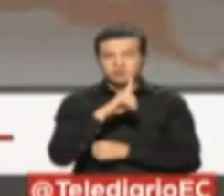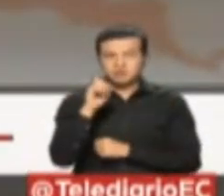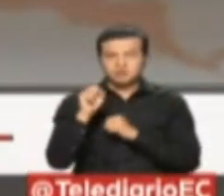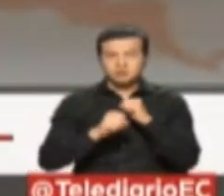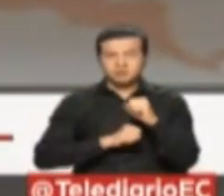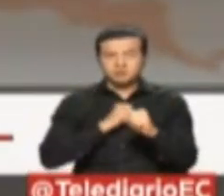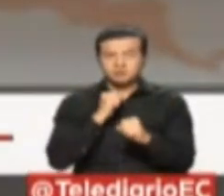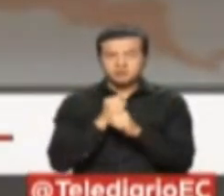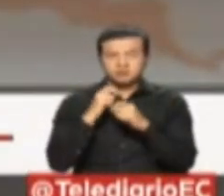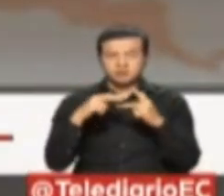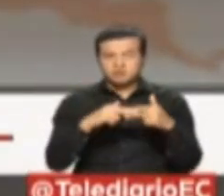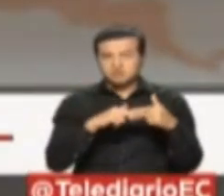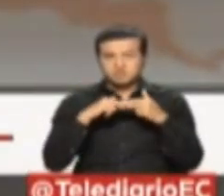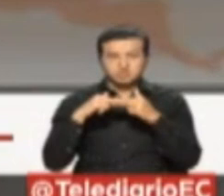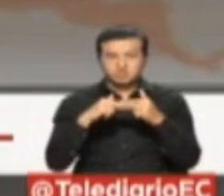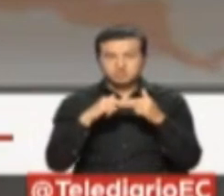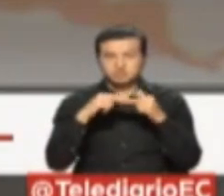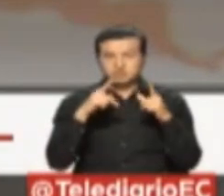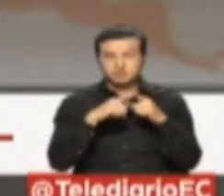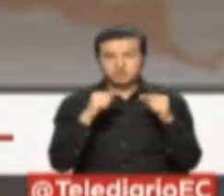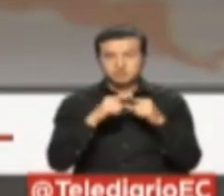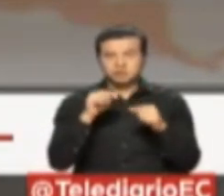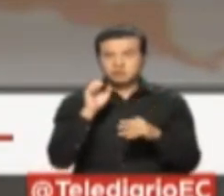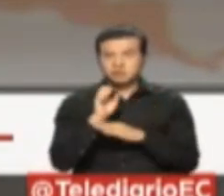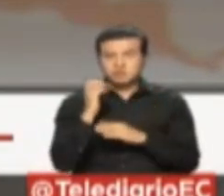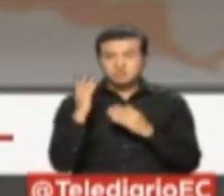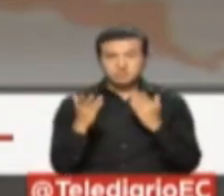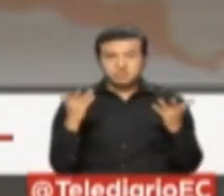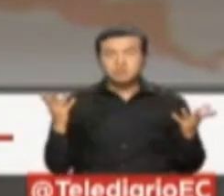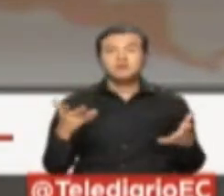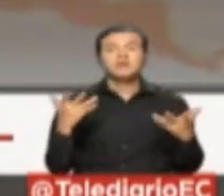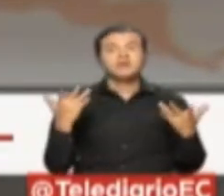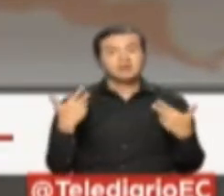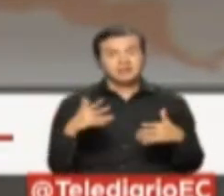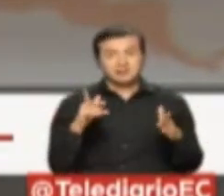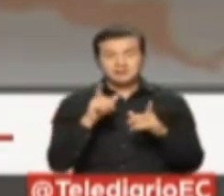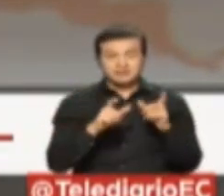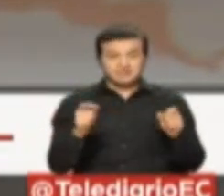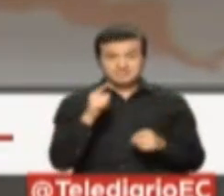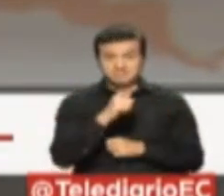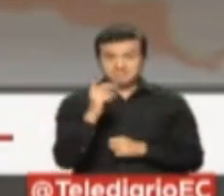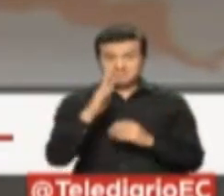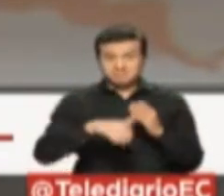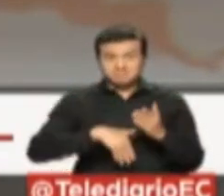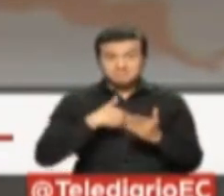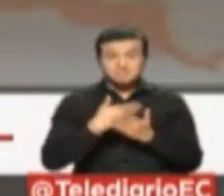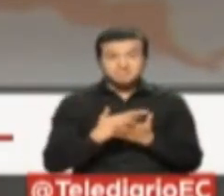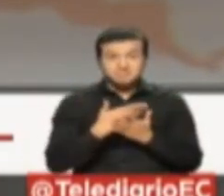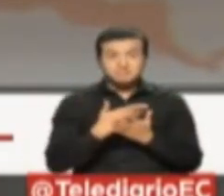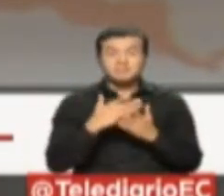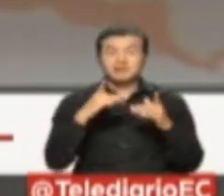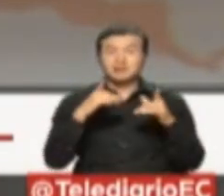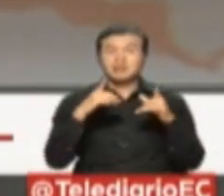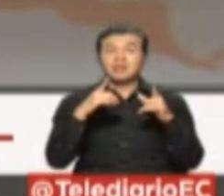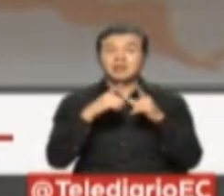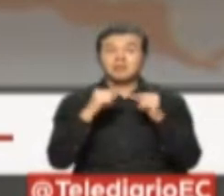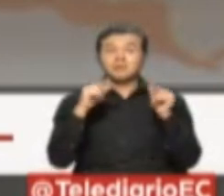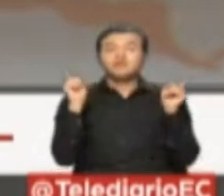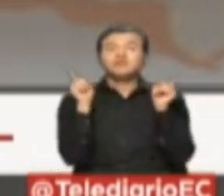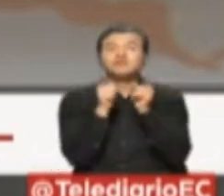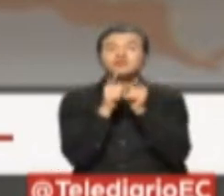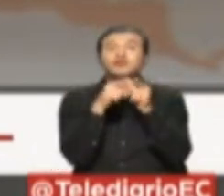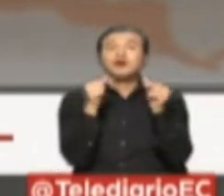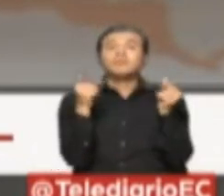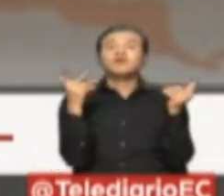de relaciones entre japón ya ecuador y ofrecemos a las personas que vienen en japón un mini japón